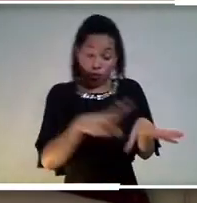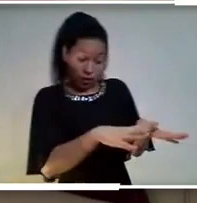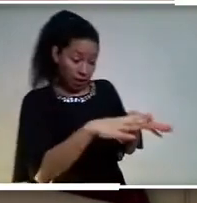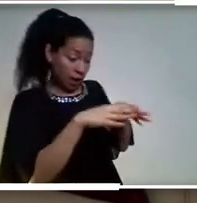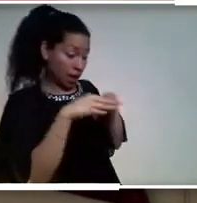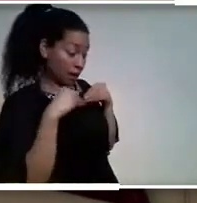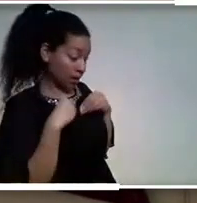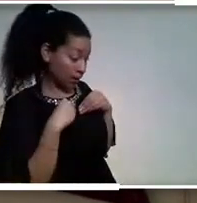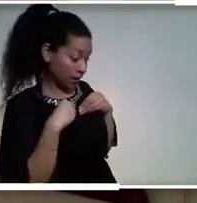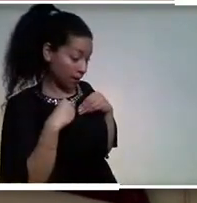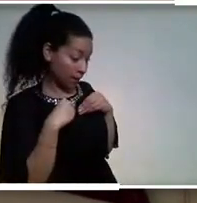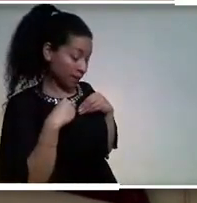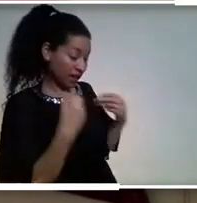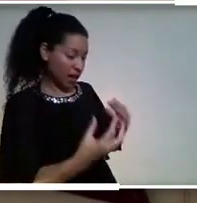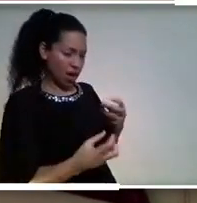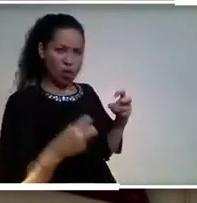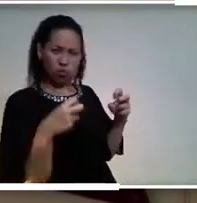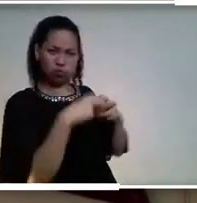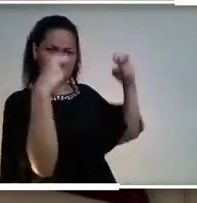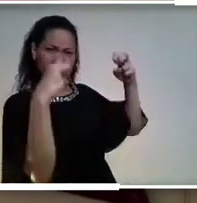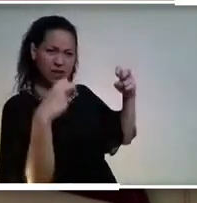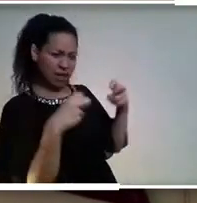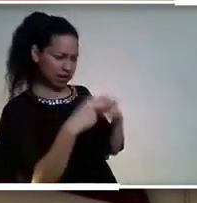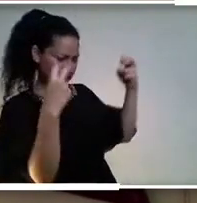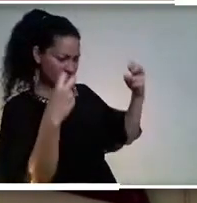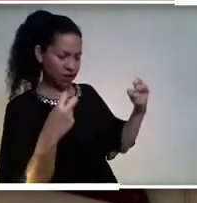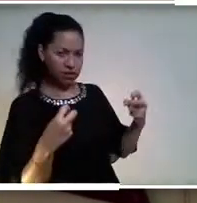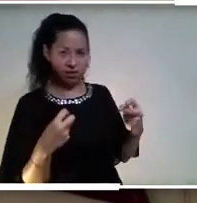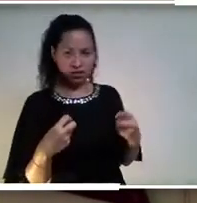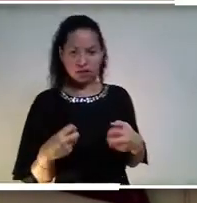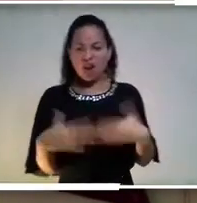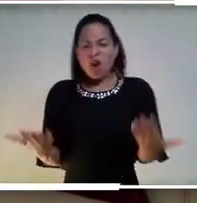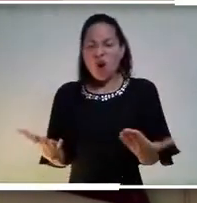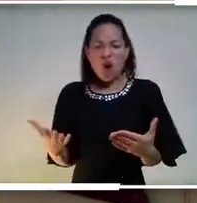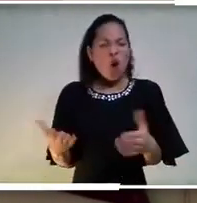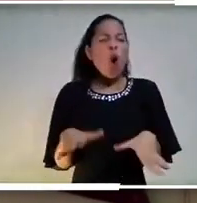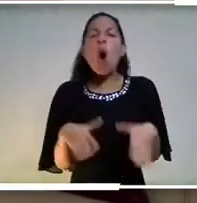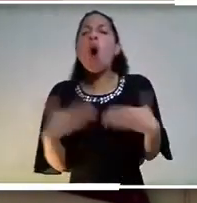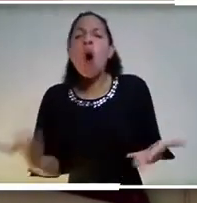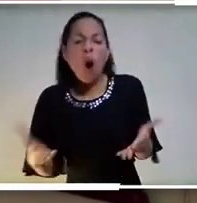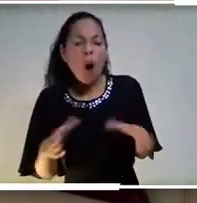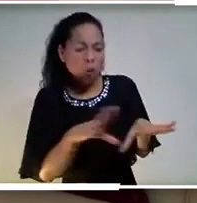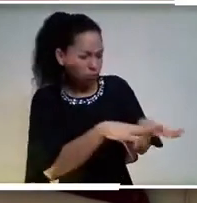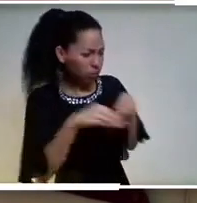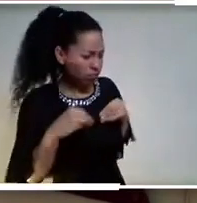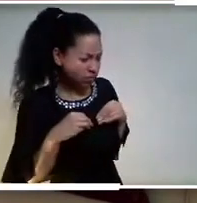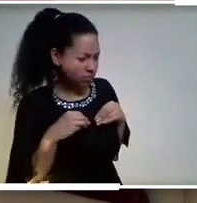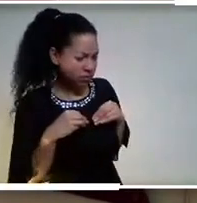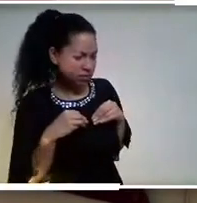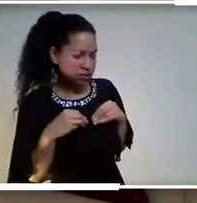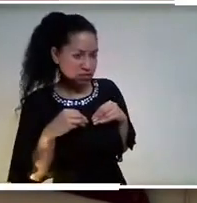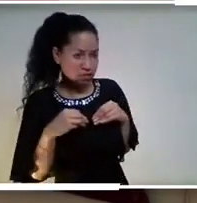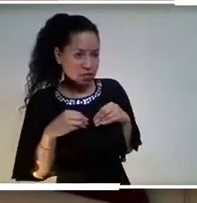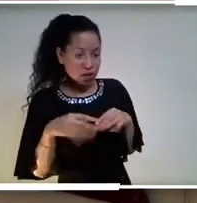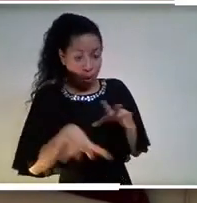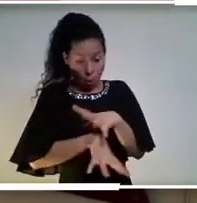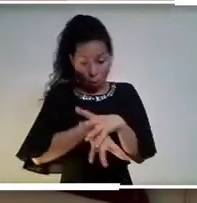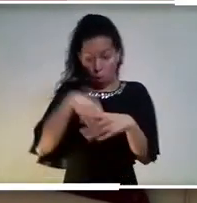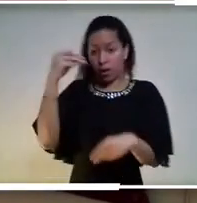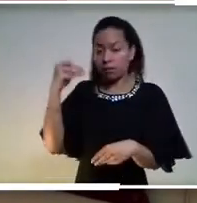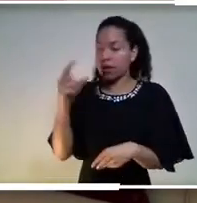no por supuesto que no porque no era así antes antes que dios de el soplo de vida